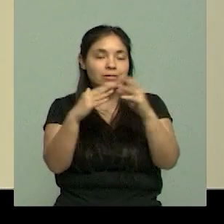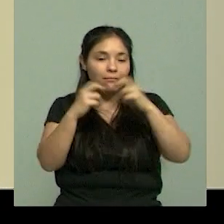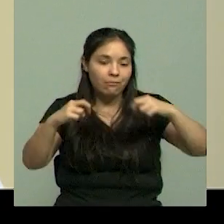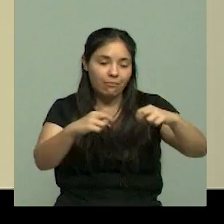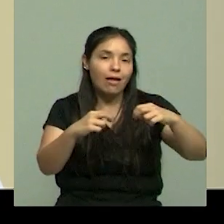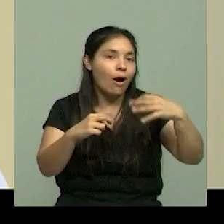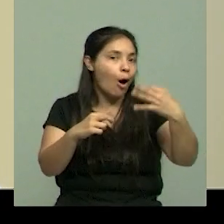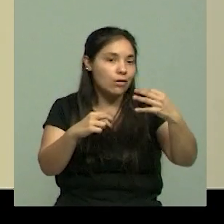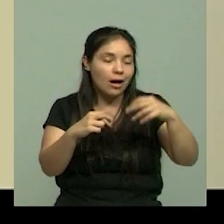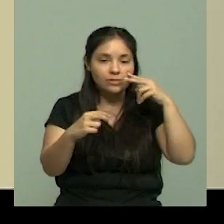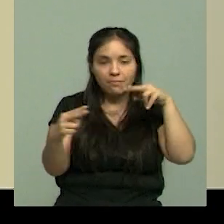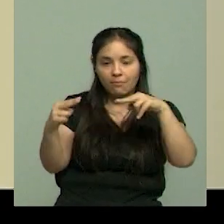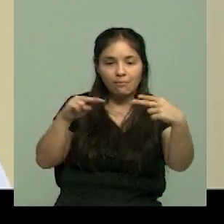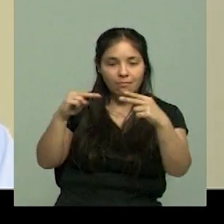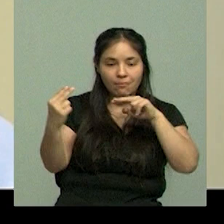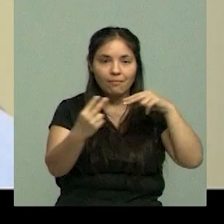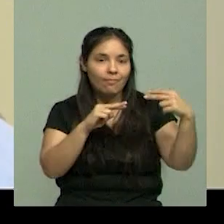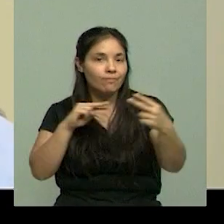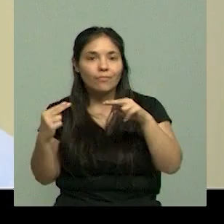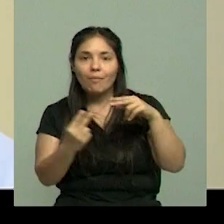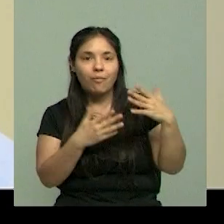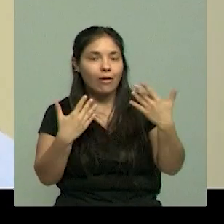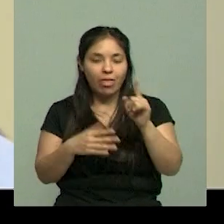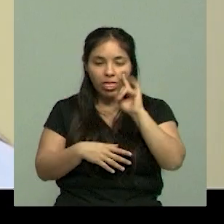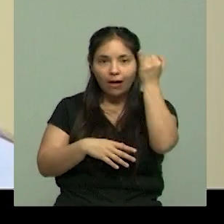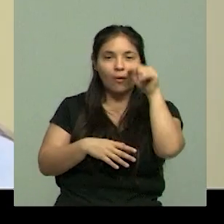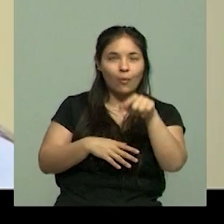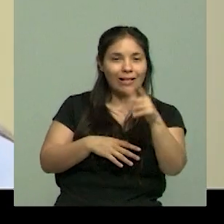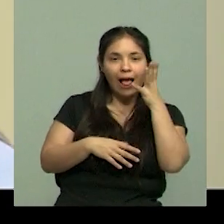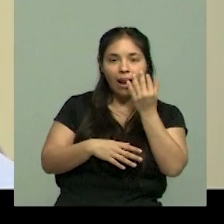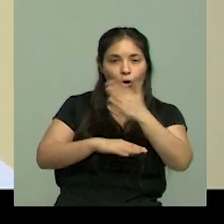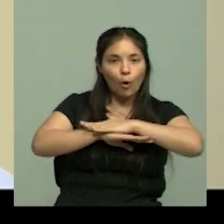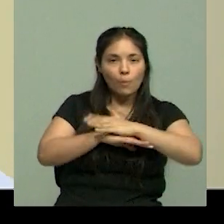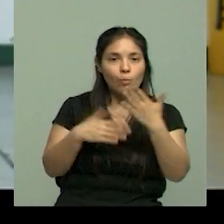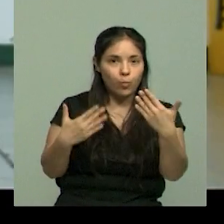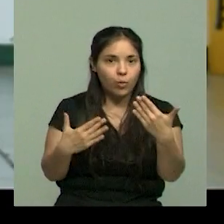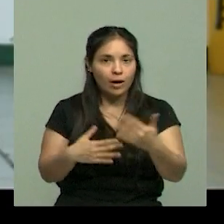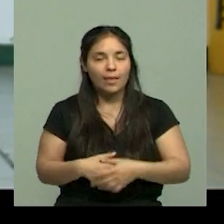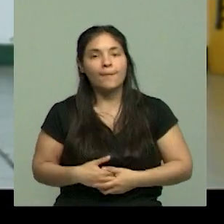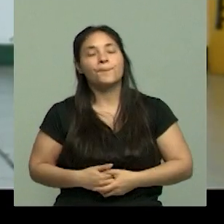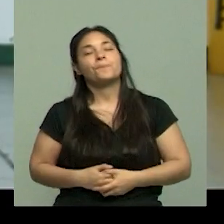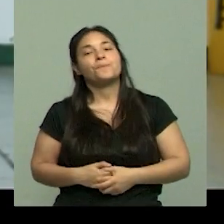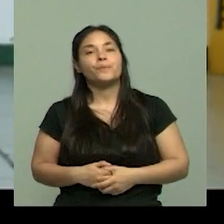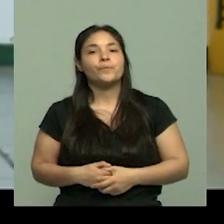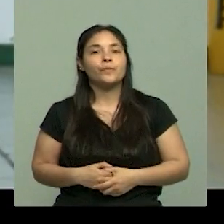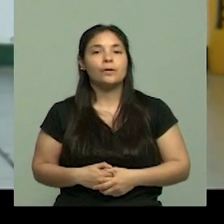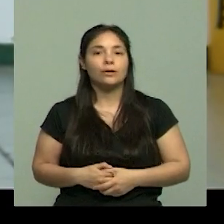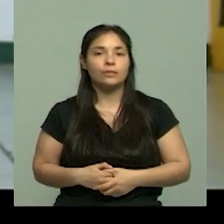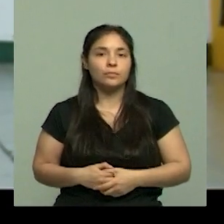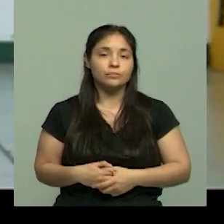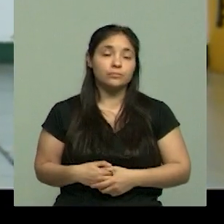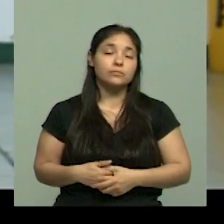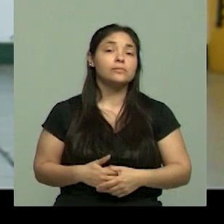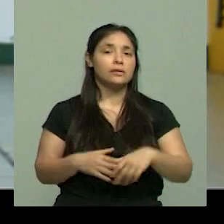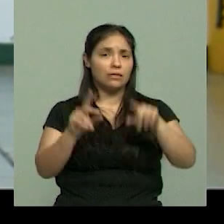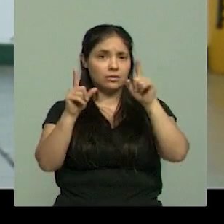a todos encerraditos en una casa, también ayudó a poder visibilizar mucho este tema. Imagino que el tema de